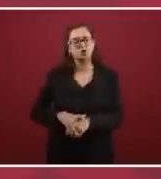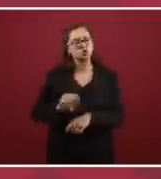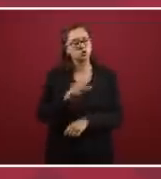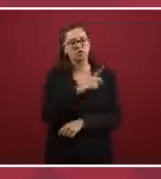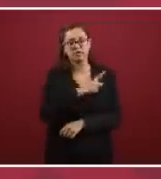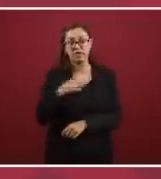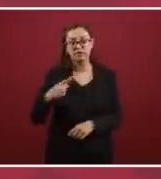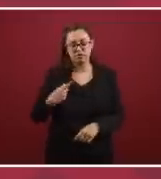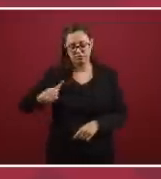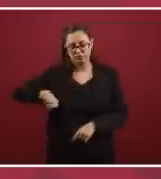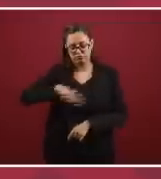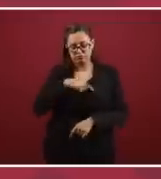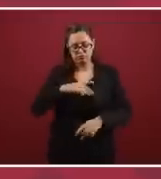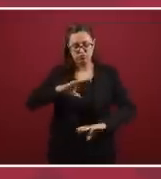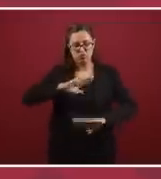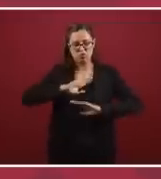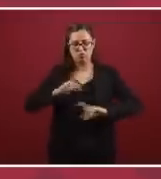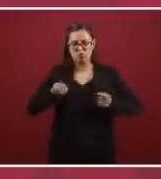autolimitarnos